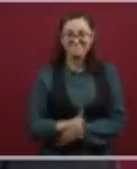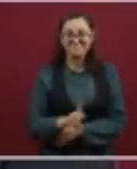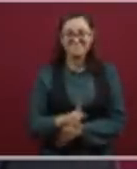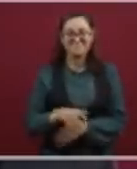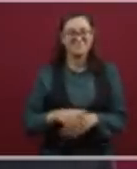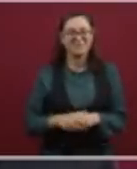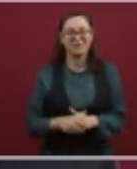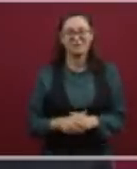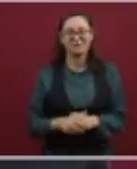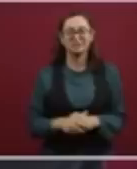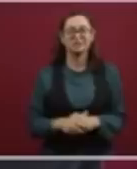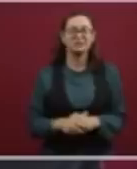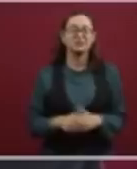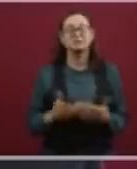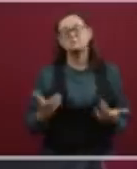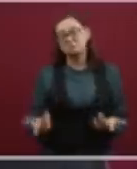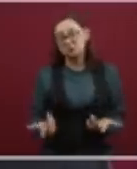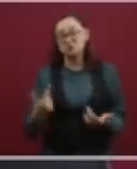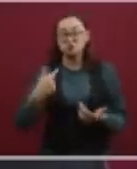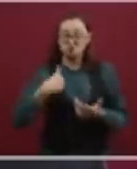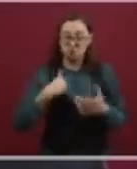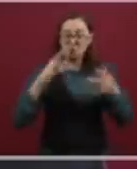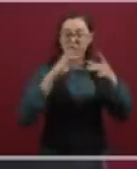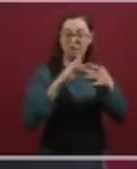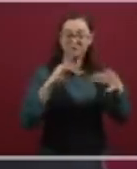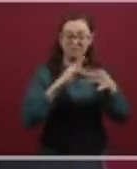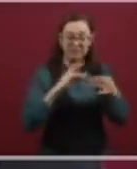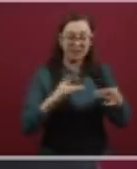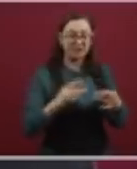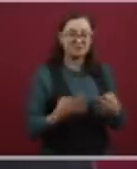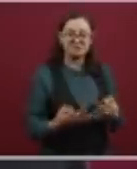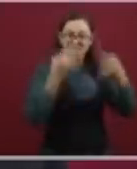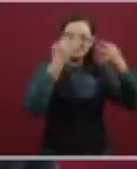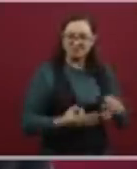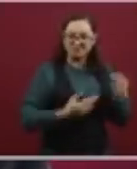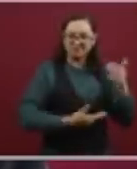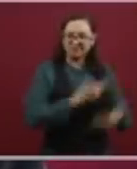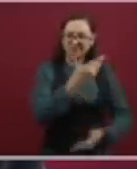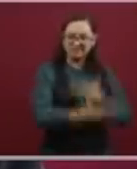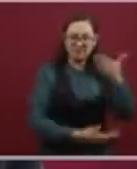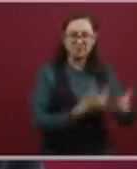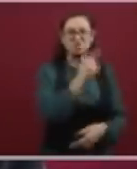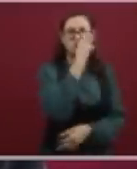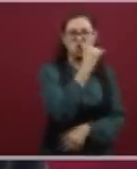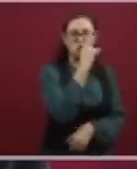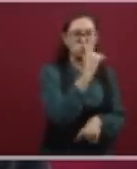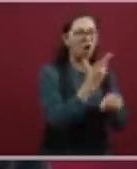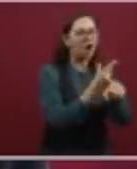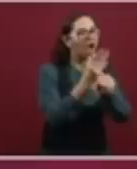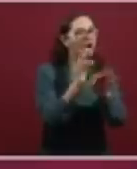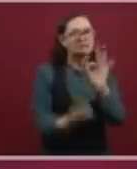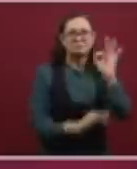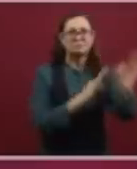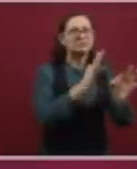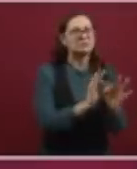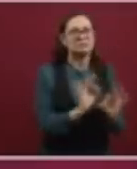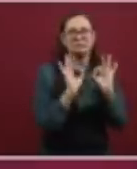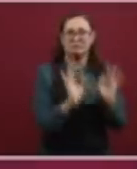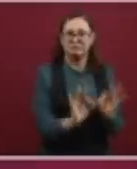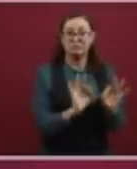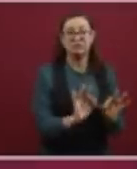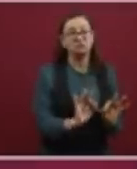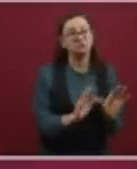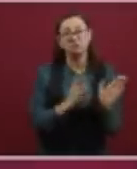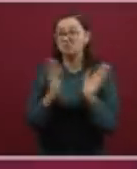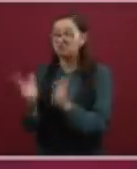ejemplar lo que tiene que ver con el servicio de energía eléctrica, así, es muy malo el servicio